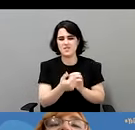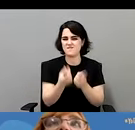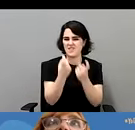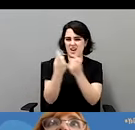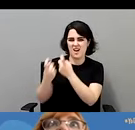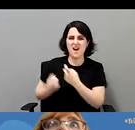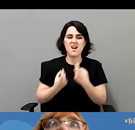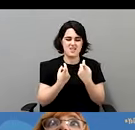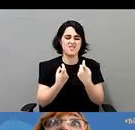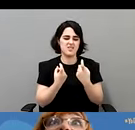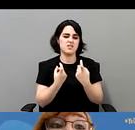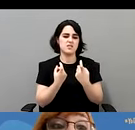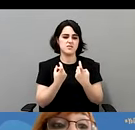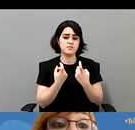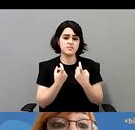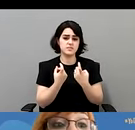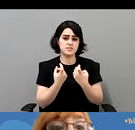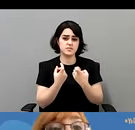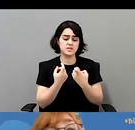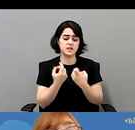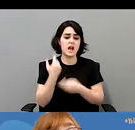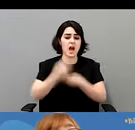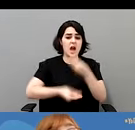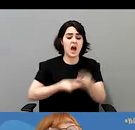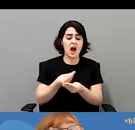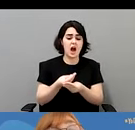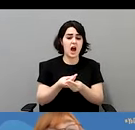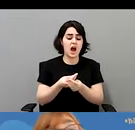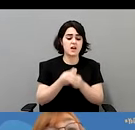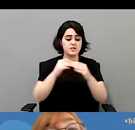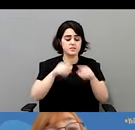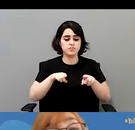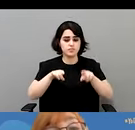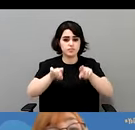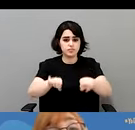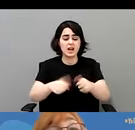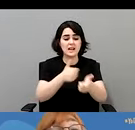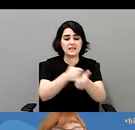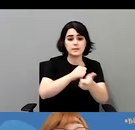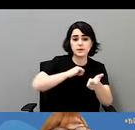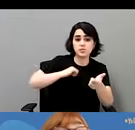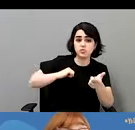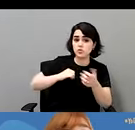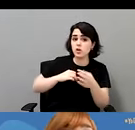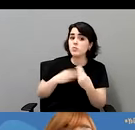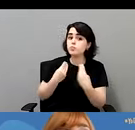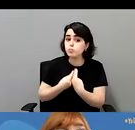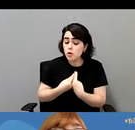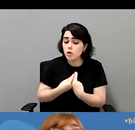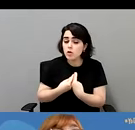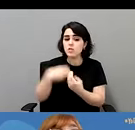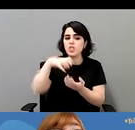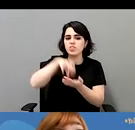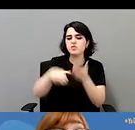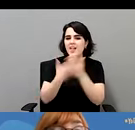cosas, ya se hace compatible la asistencia personal con el centro de